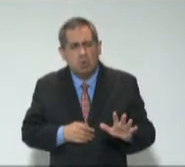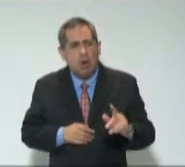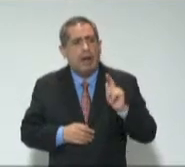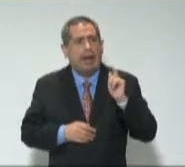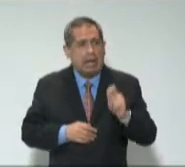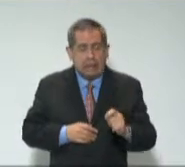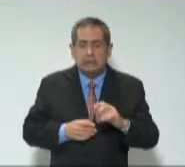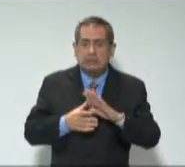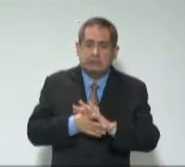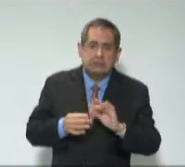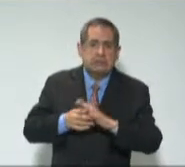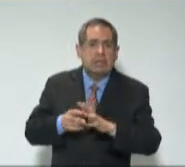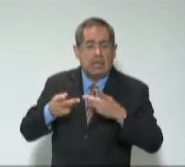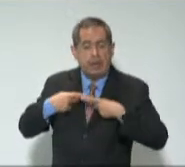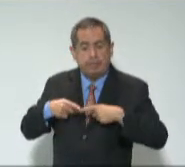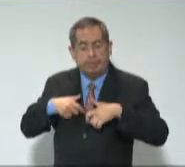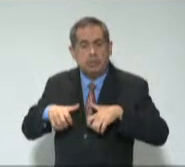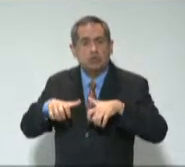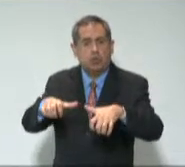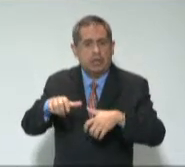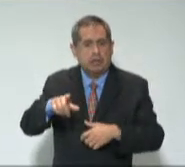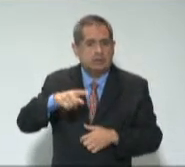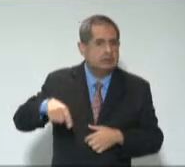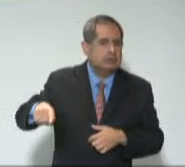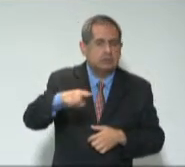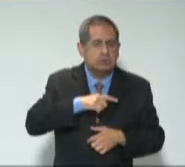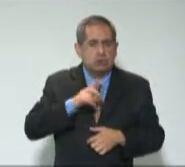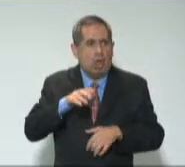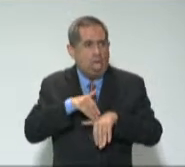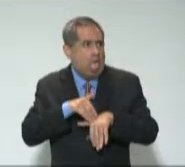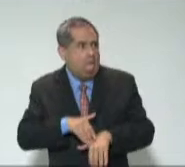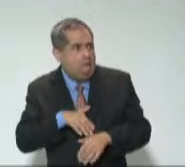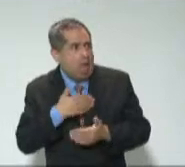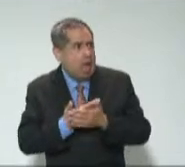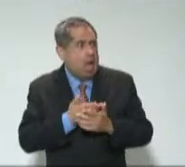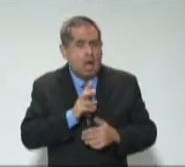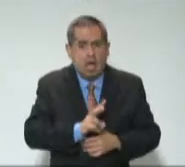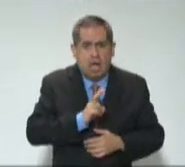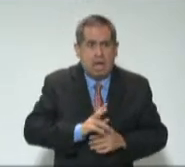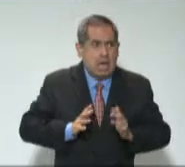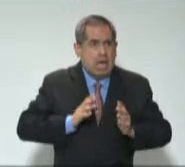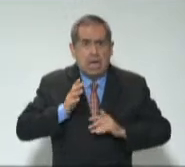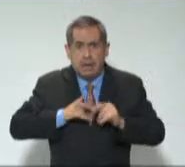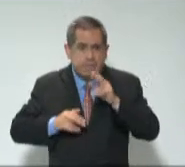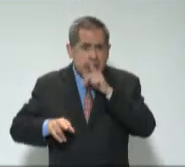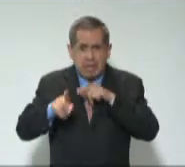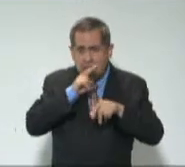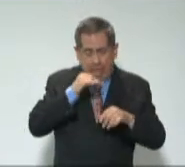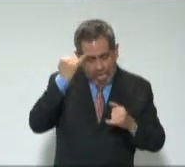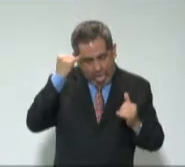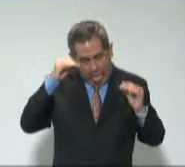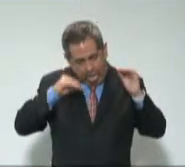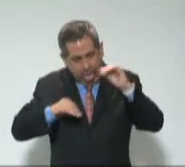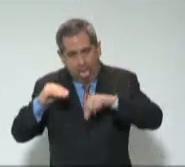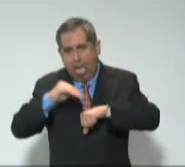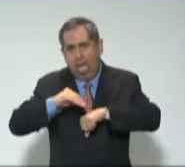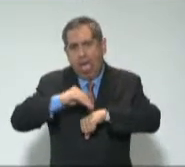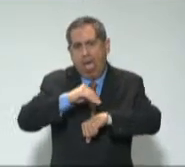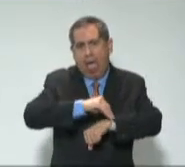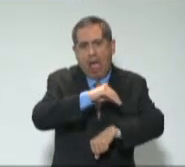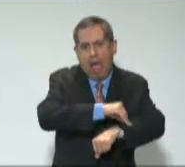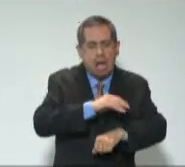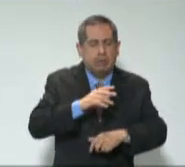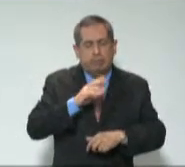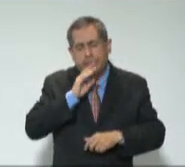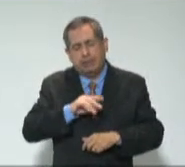ciudadanía para que pues no caiga no en pánico no no le agregue a las olas de